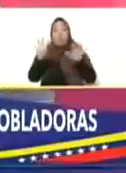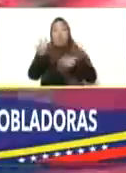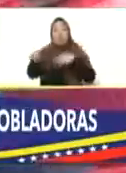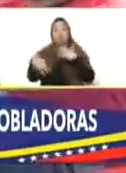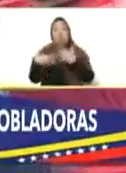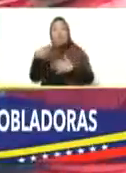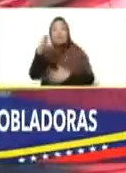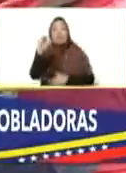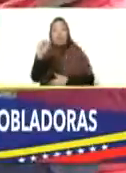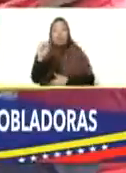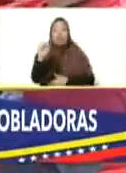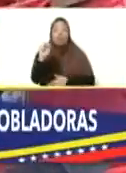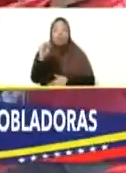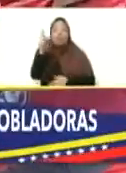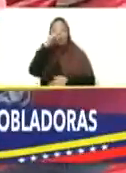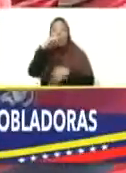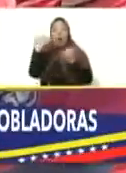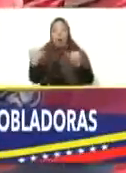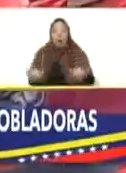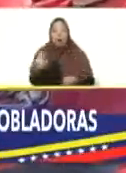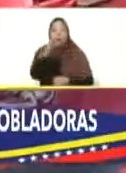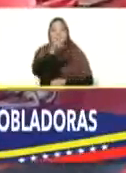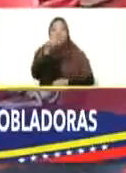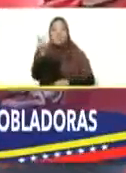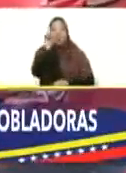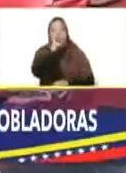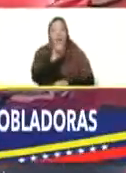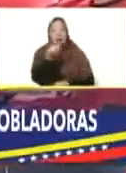21 y para ahora 22